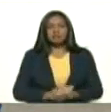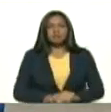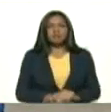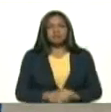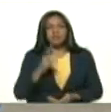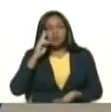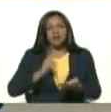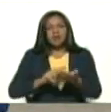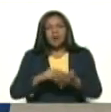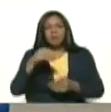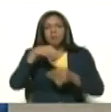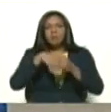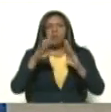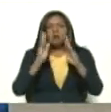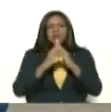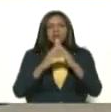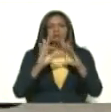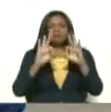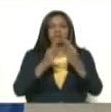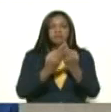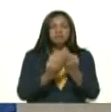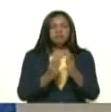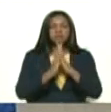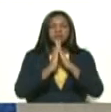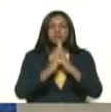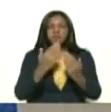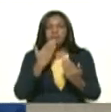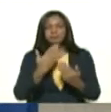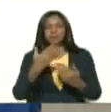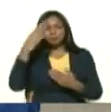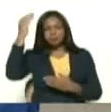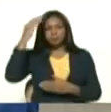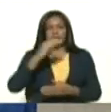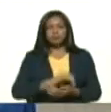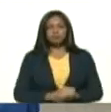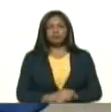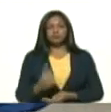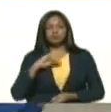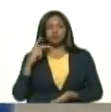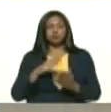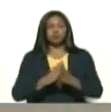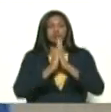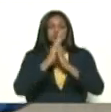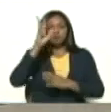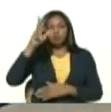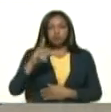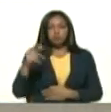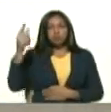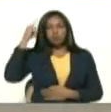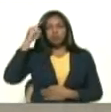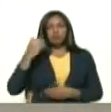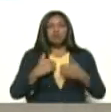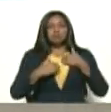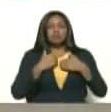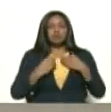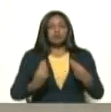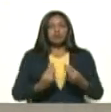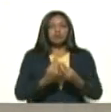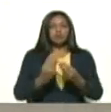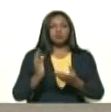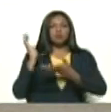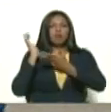en la casa, en familia, en oración. Hemos estado en oración todos los días, el miércoles con el